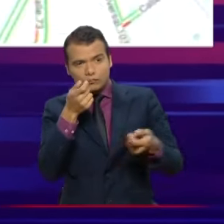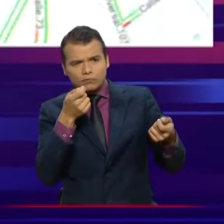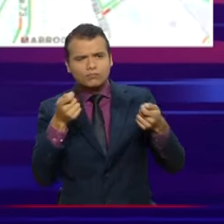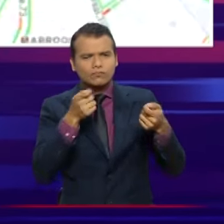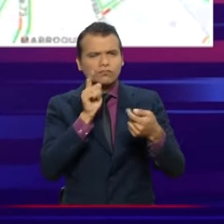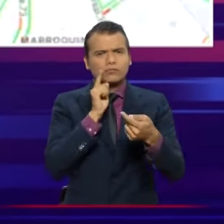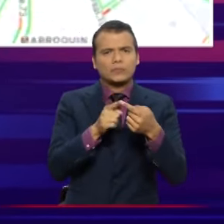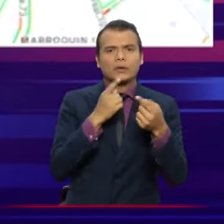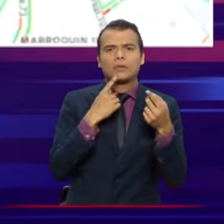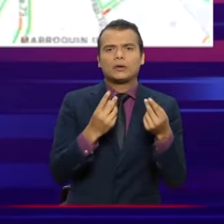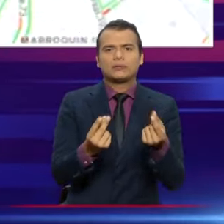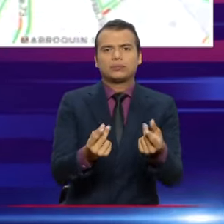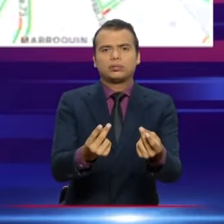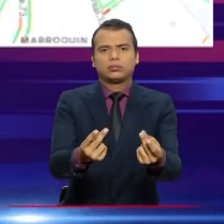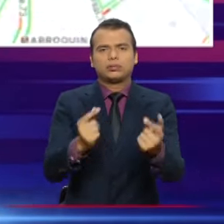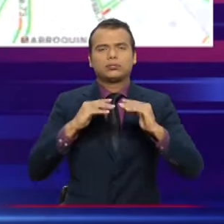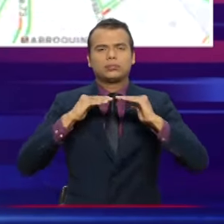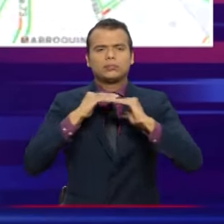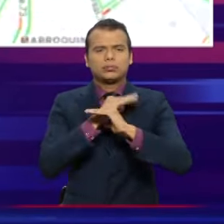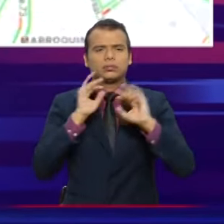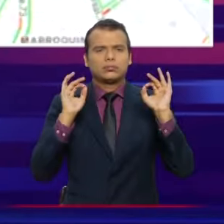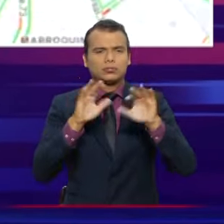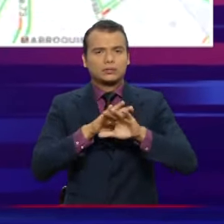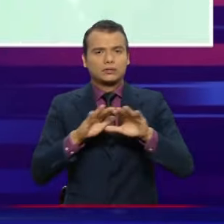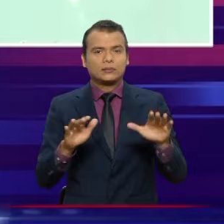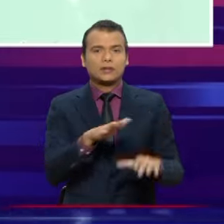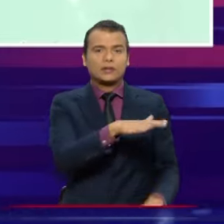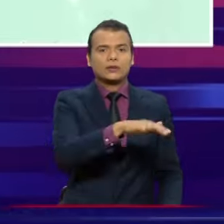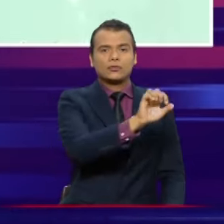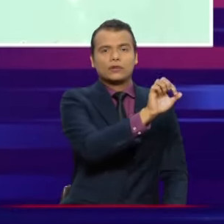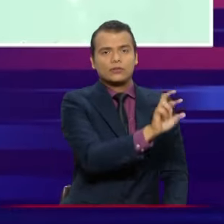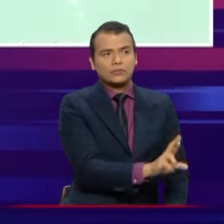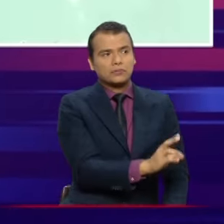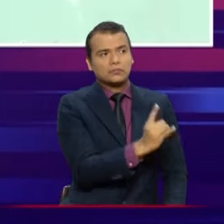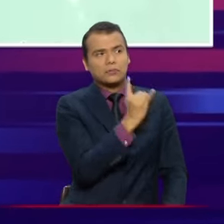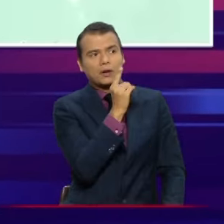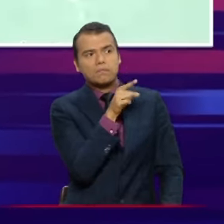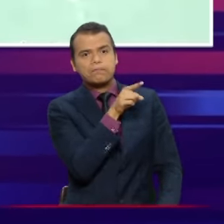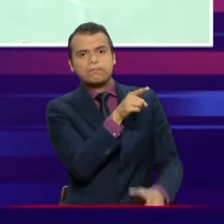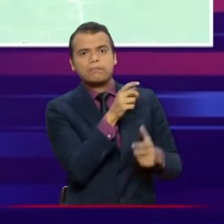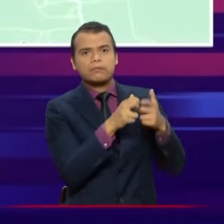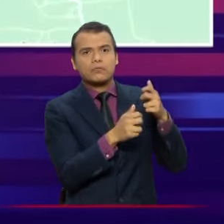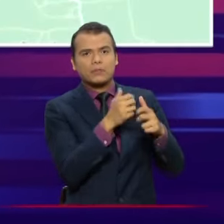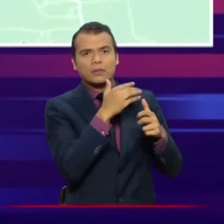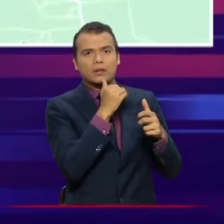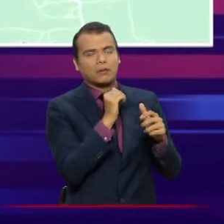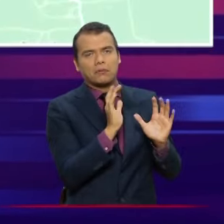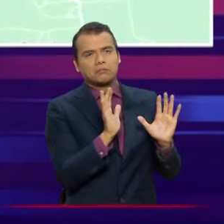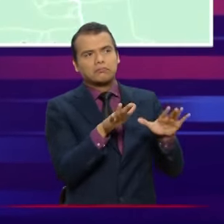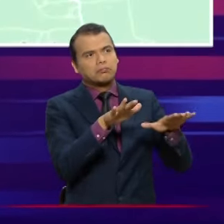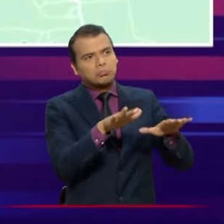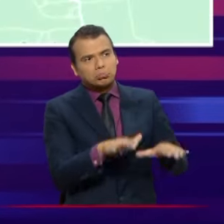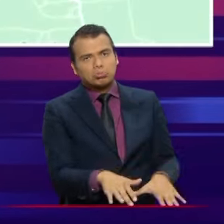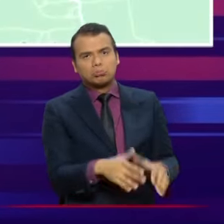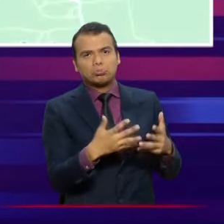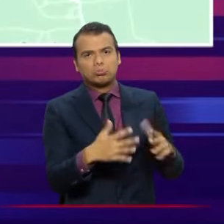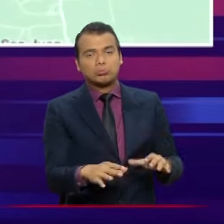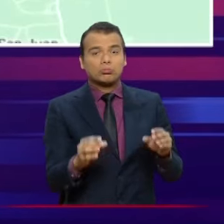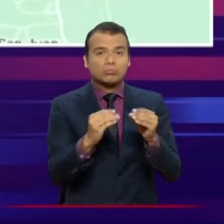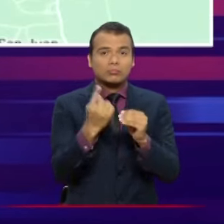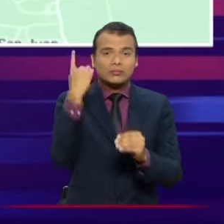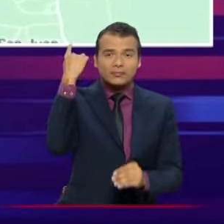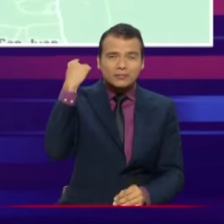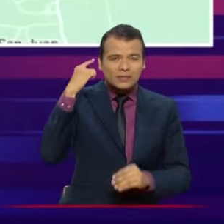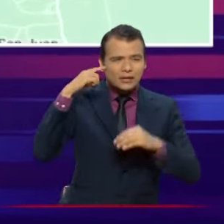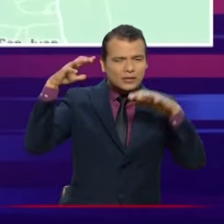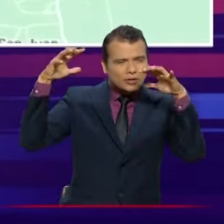tenemos inconveniente en la zona sur, es una mañana tranquila por el momento. El tema ayer de las inundaciones debido a la precipitación de agua lluvia